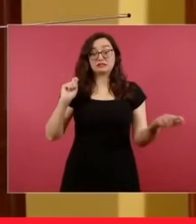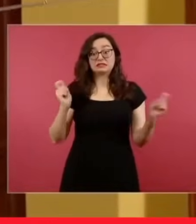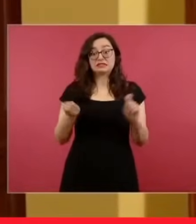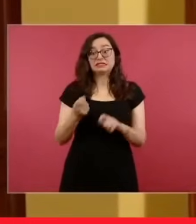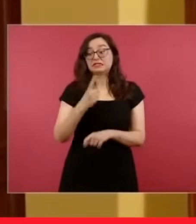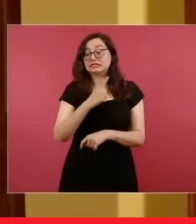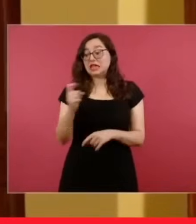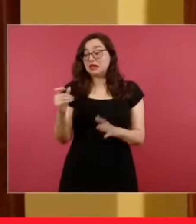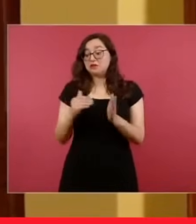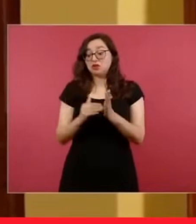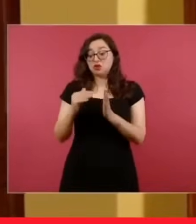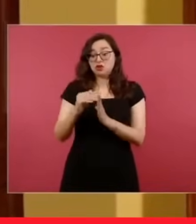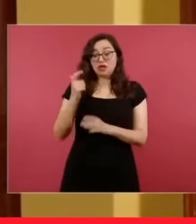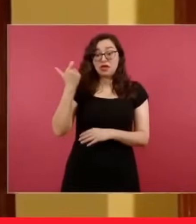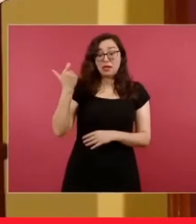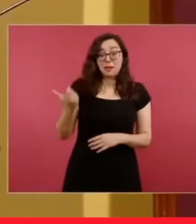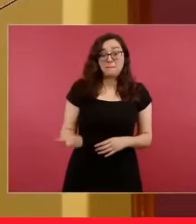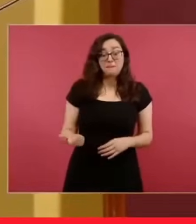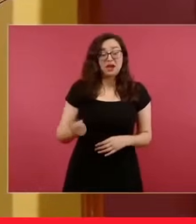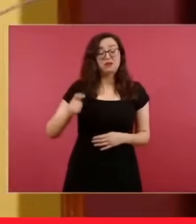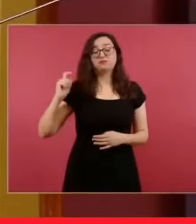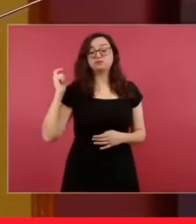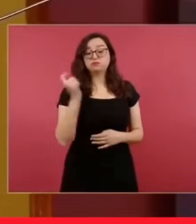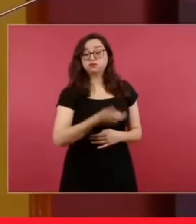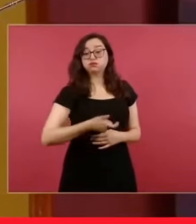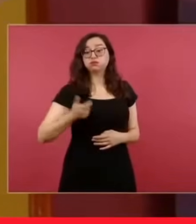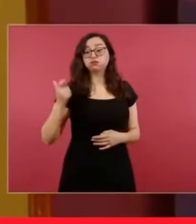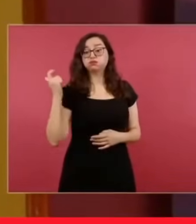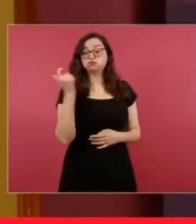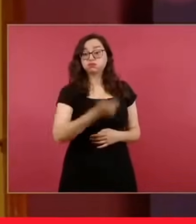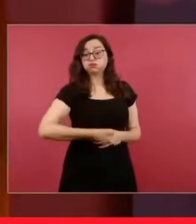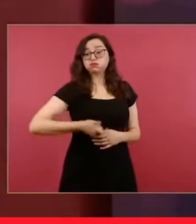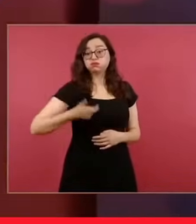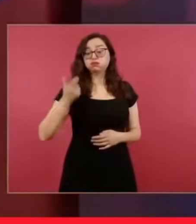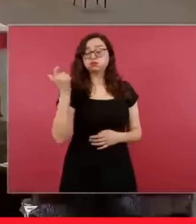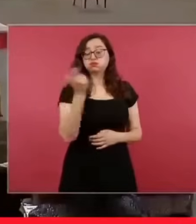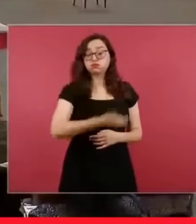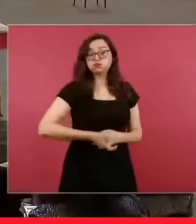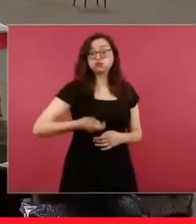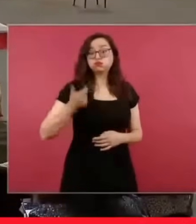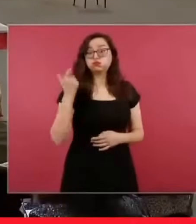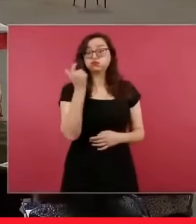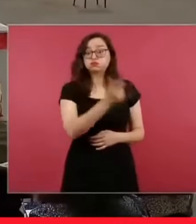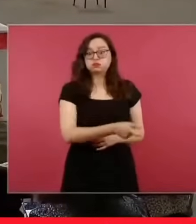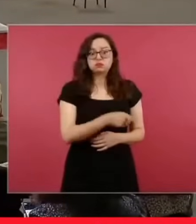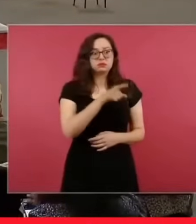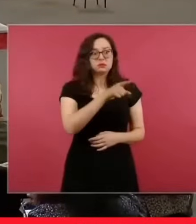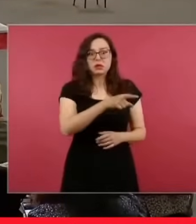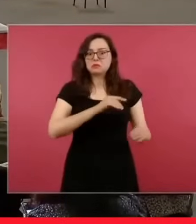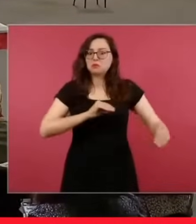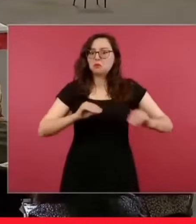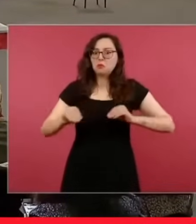entonces, alrededor de 20 pesos por dólar de aquel entonces,